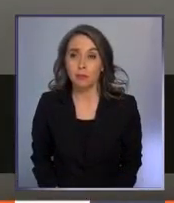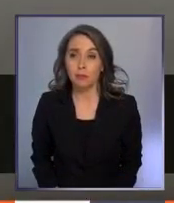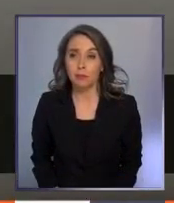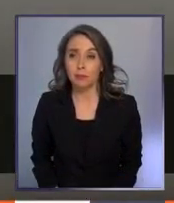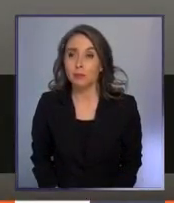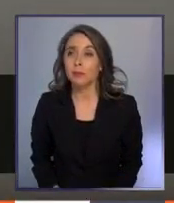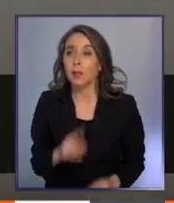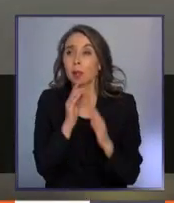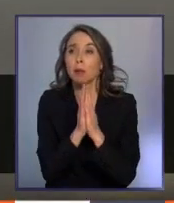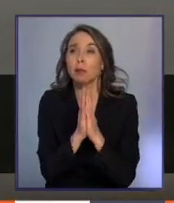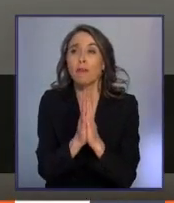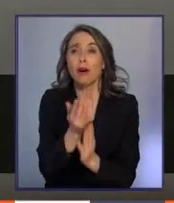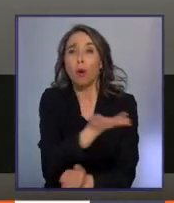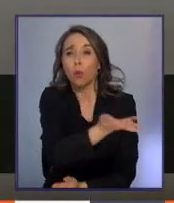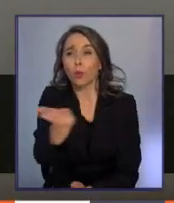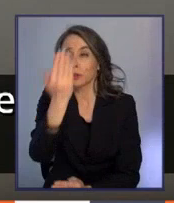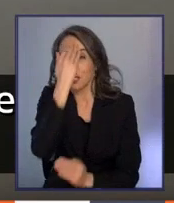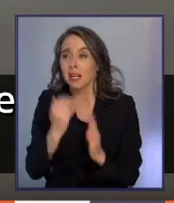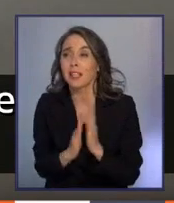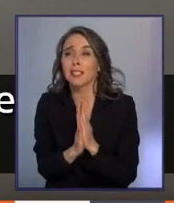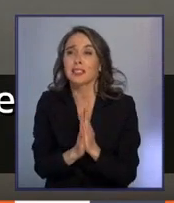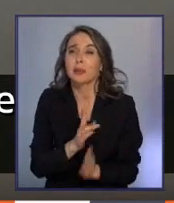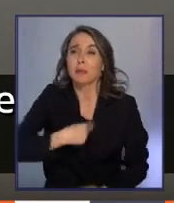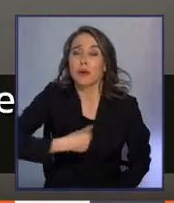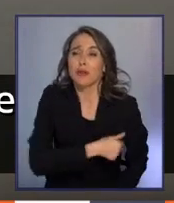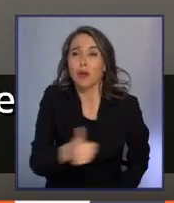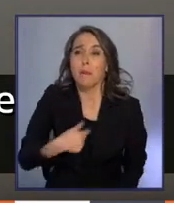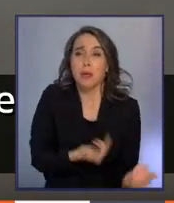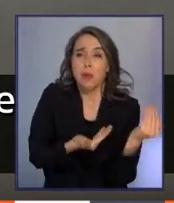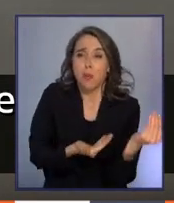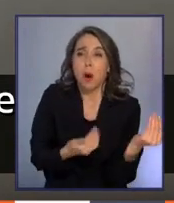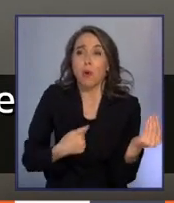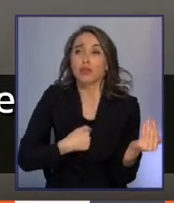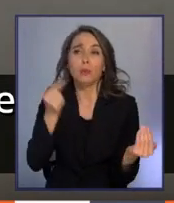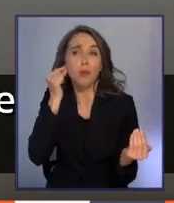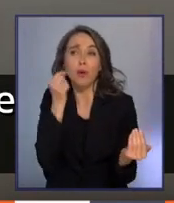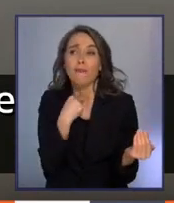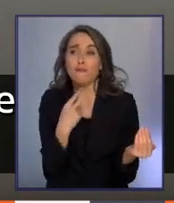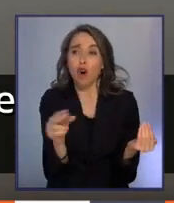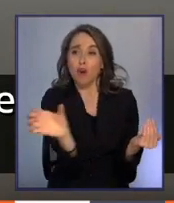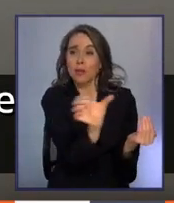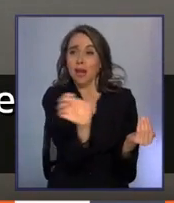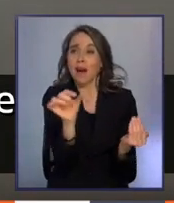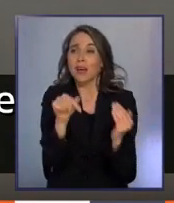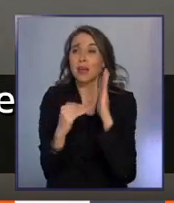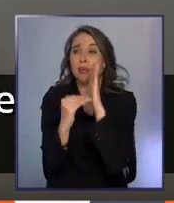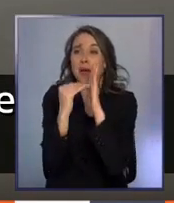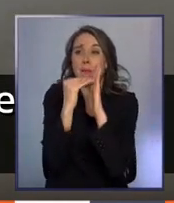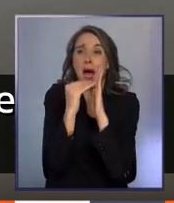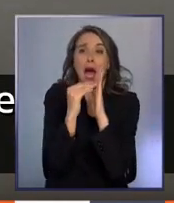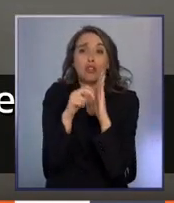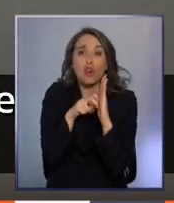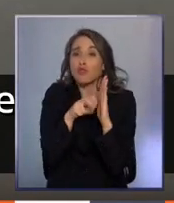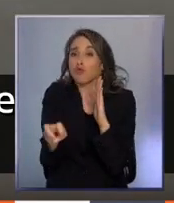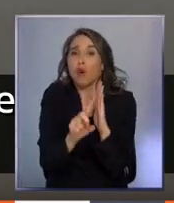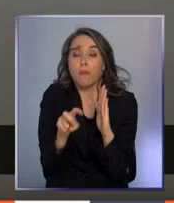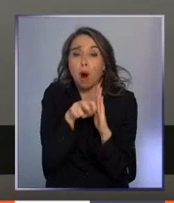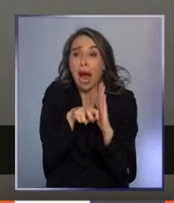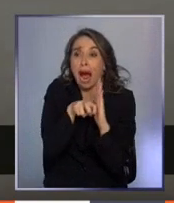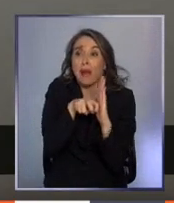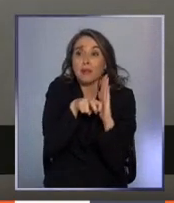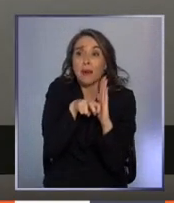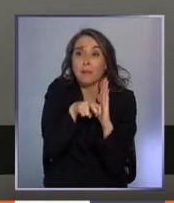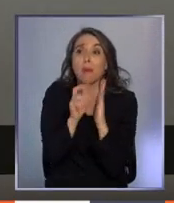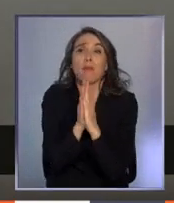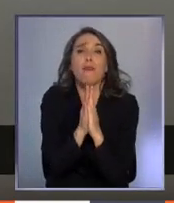Please pray for us, everyone. Please pray for us. Me and my baby, everyone that's staying in the apartment building, we stuck right here.